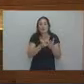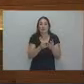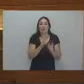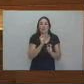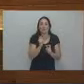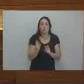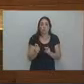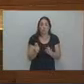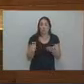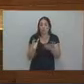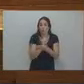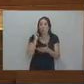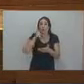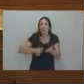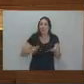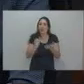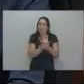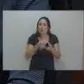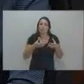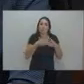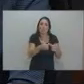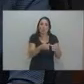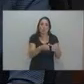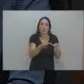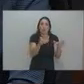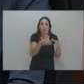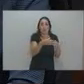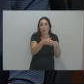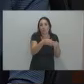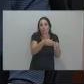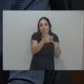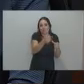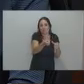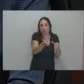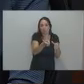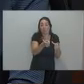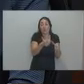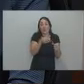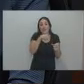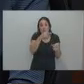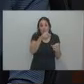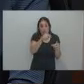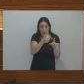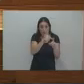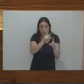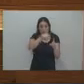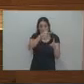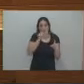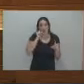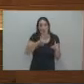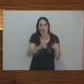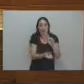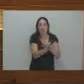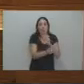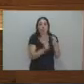se concentra la riqueza en muy pocas manos, y esas manos no las utilizan para reinvertir, para generar actividad económica, que es la tesis